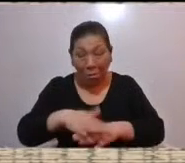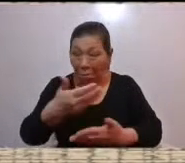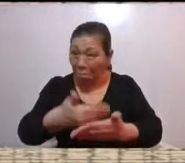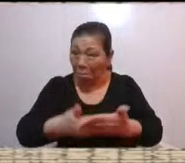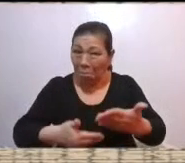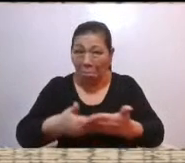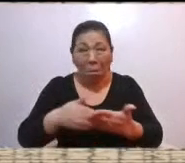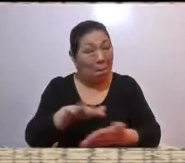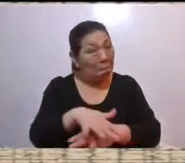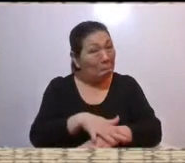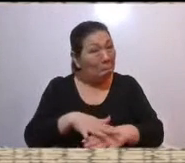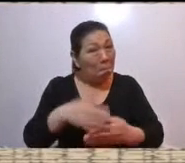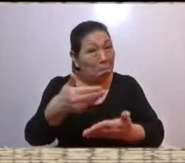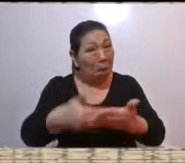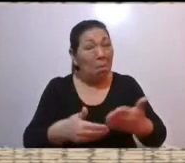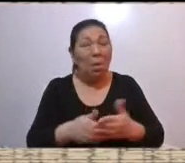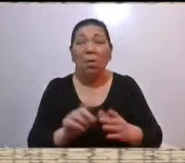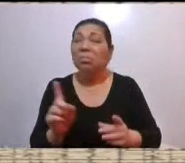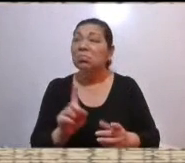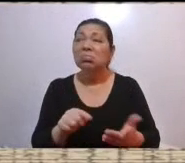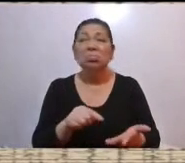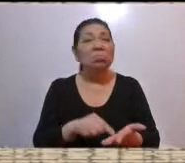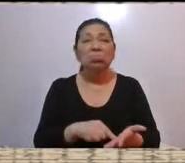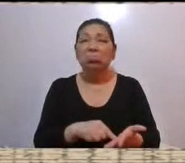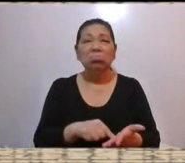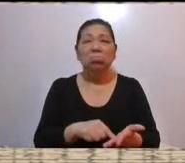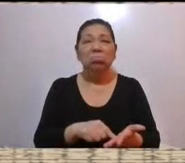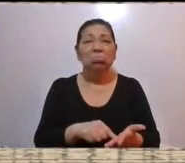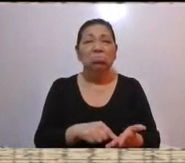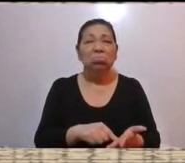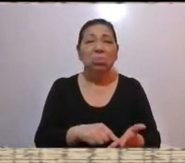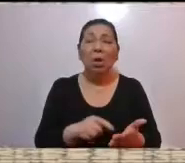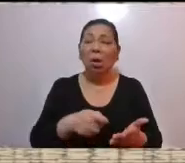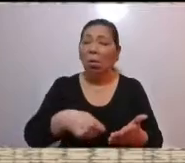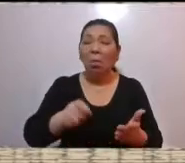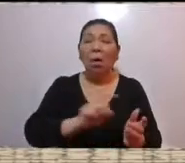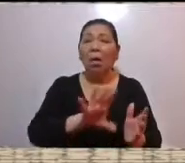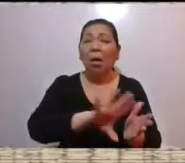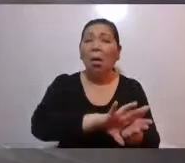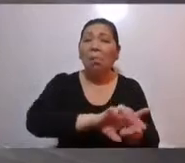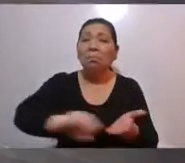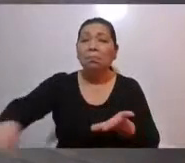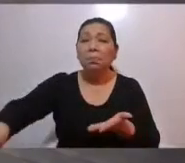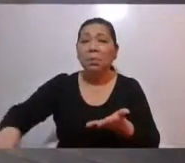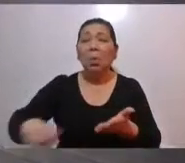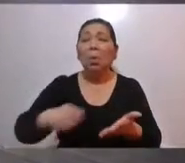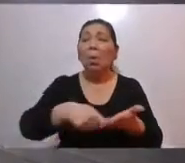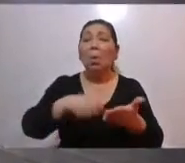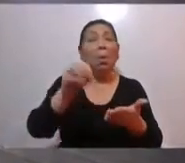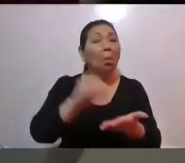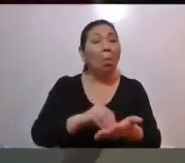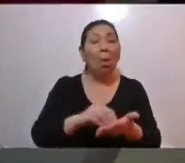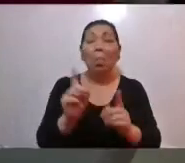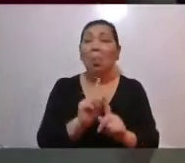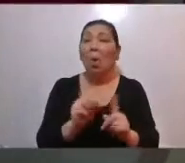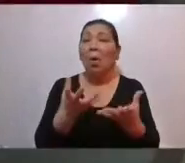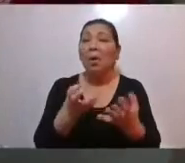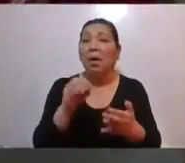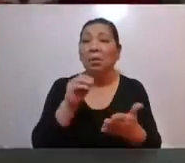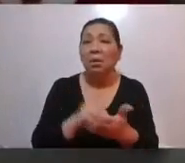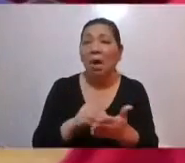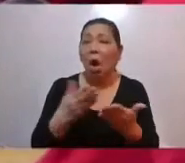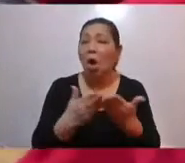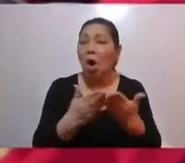la documentación, decidió sacarle la inscripción, no matricularlas, en